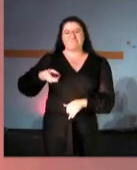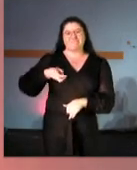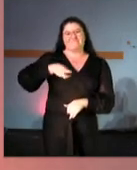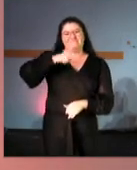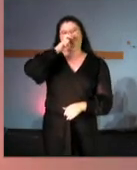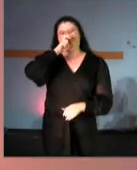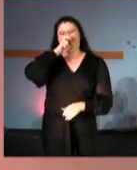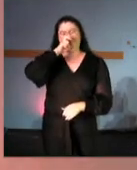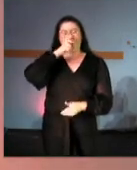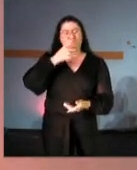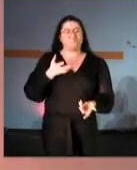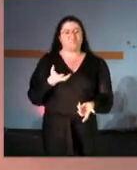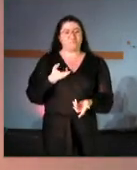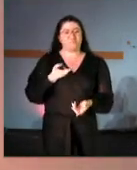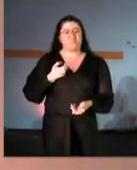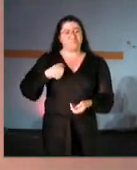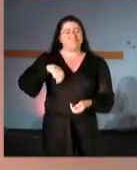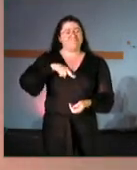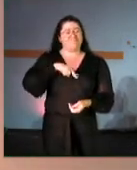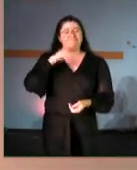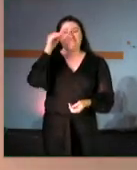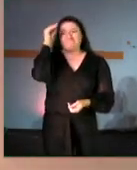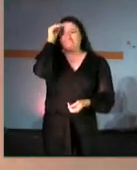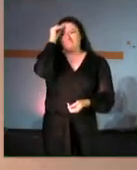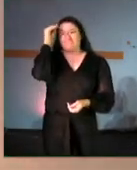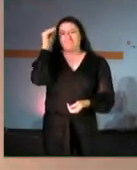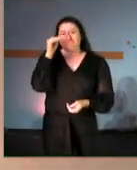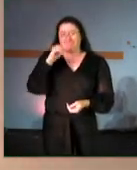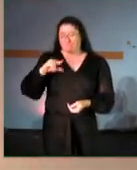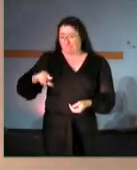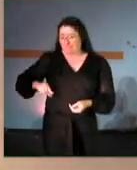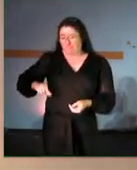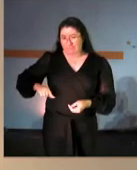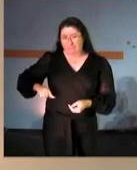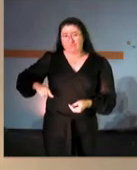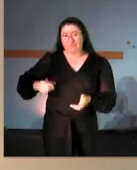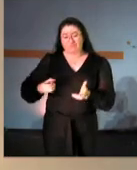más terrible para nosotros? Que esa nueva dictadura